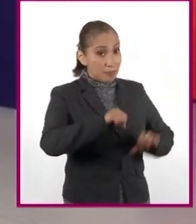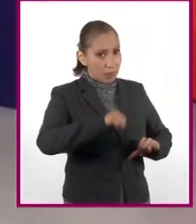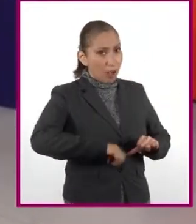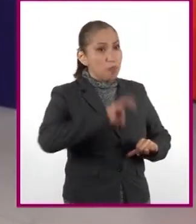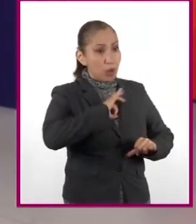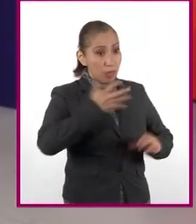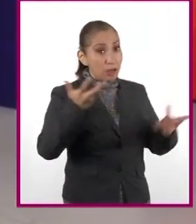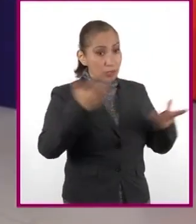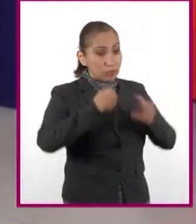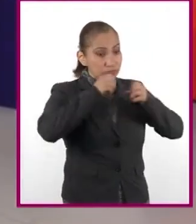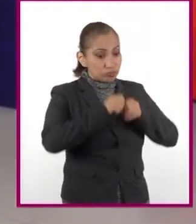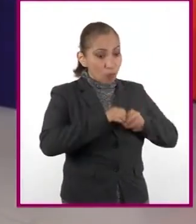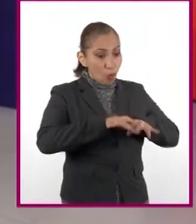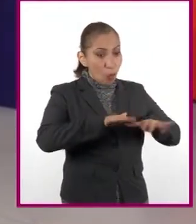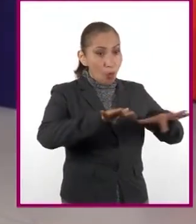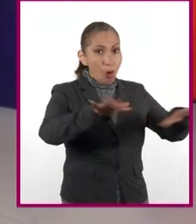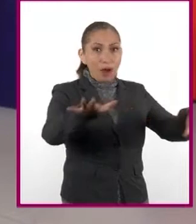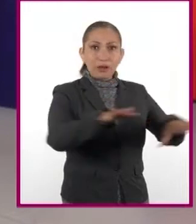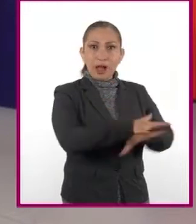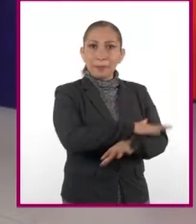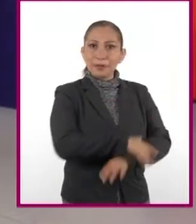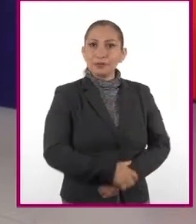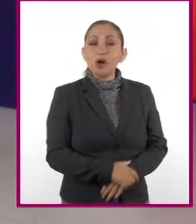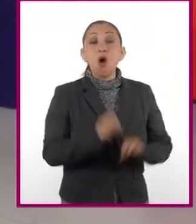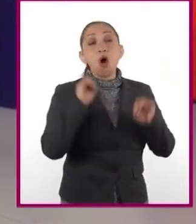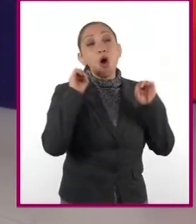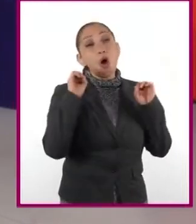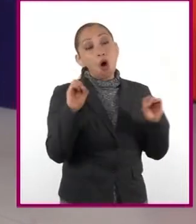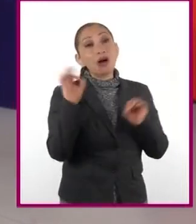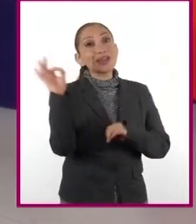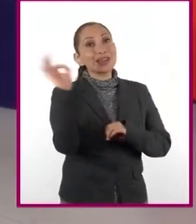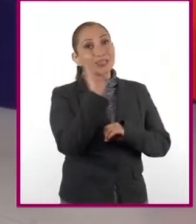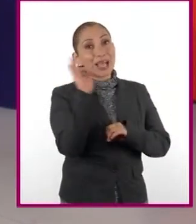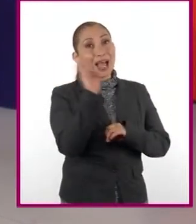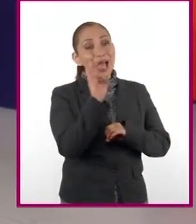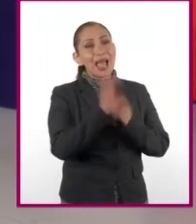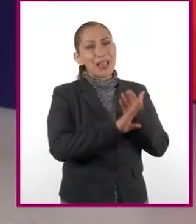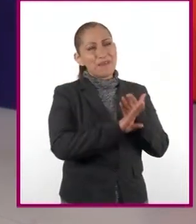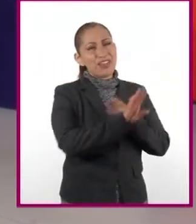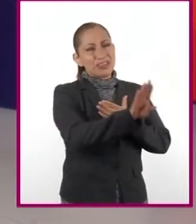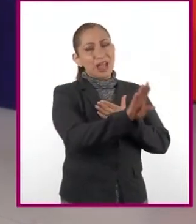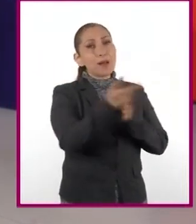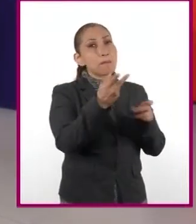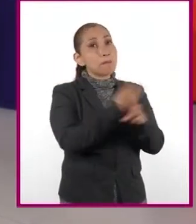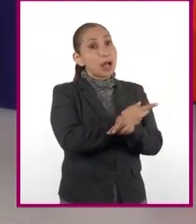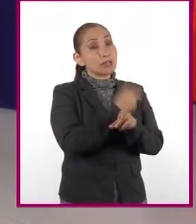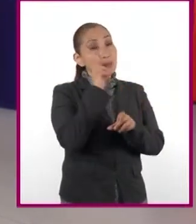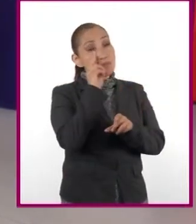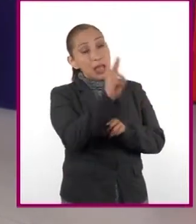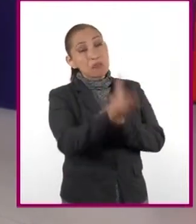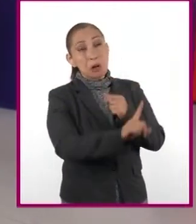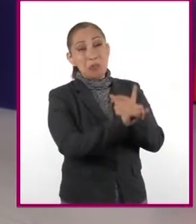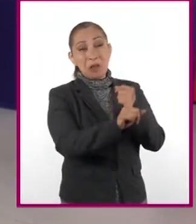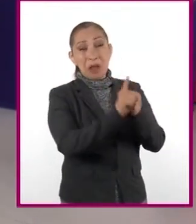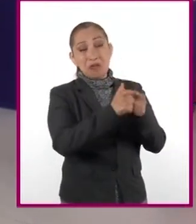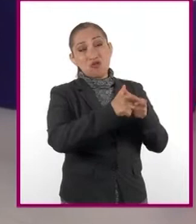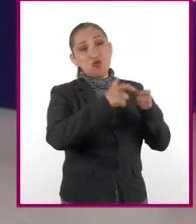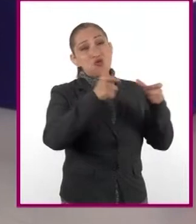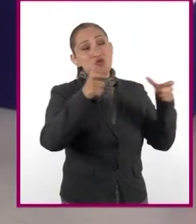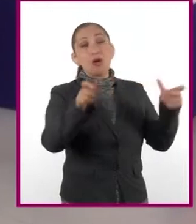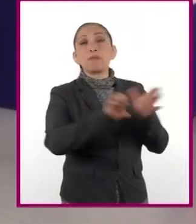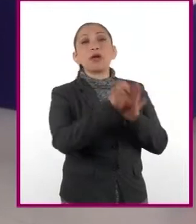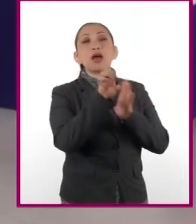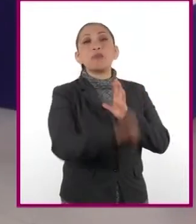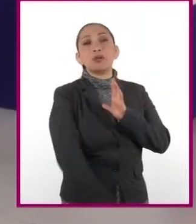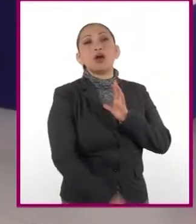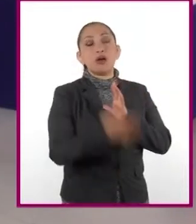pueden generar grandes cambios o, en su caso, evitar que sucedan grandes consecuencias. Por ejemplo,